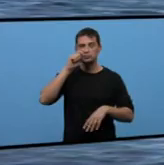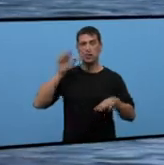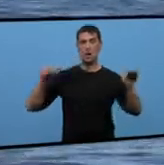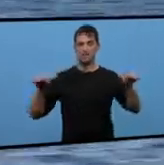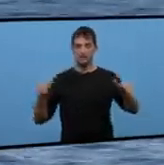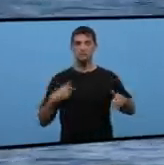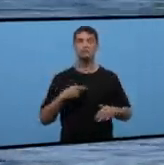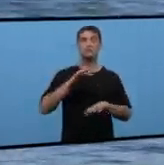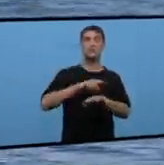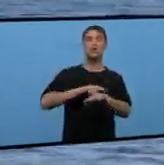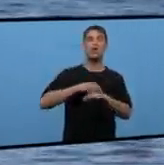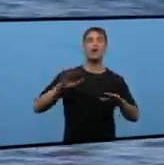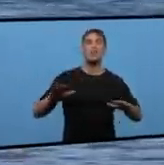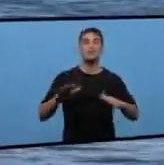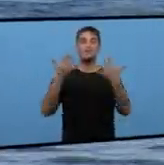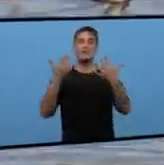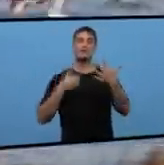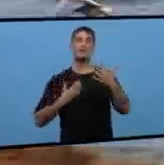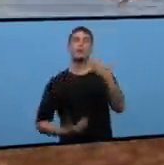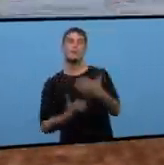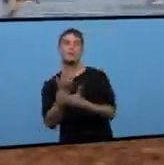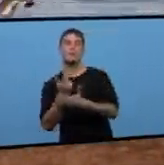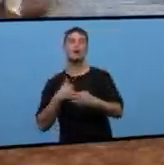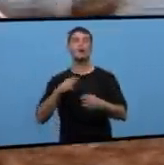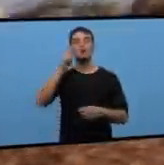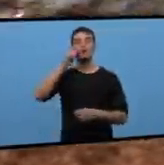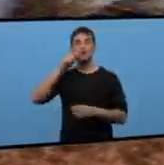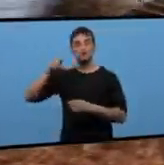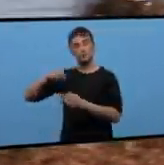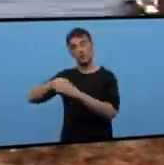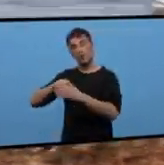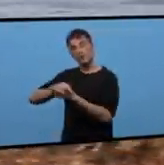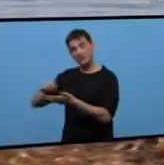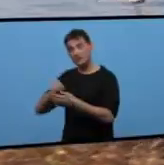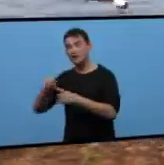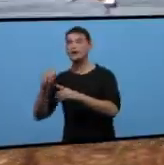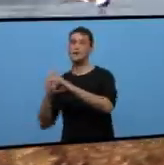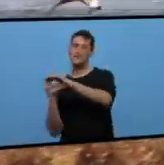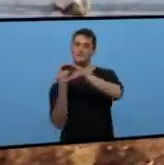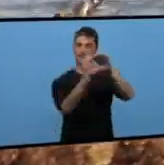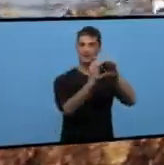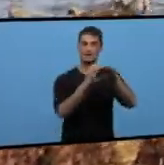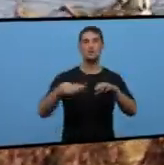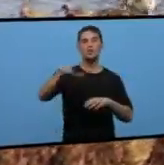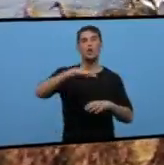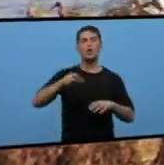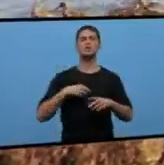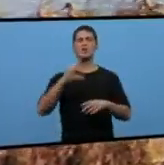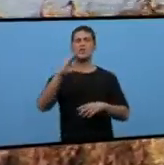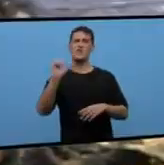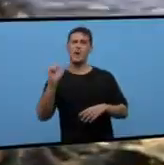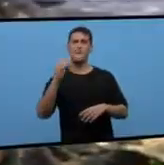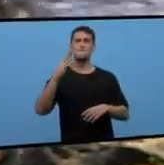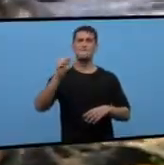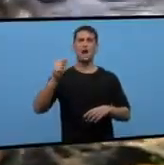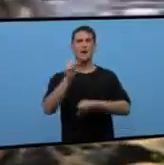mañá sairá un autobús da Oficina de Turismo. A ría de Ribadeo é unha zona CEPA, zona de especial protección de aves. Está incluída dentro